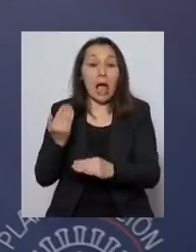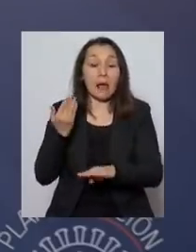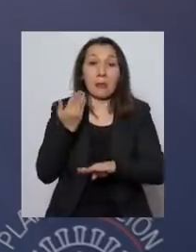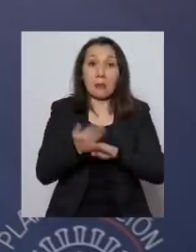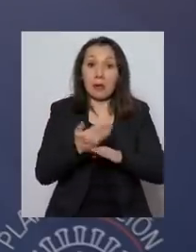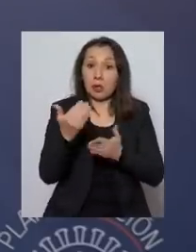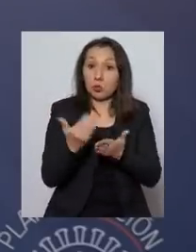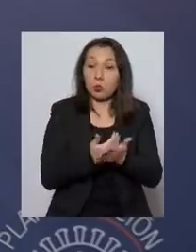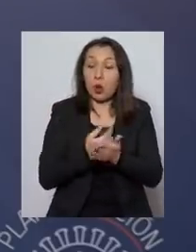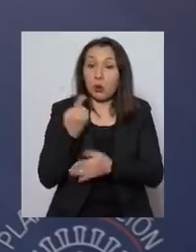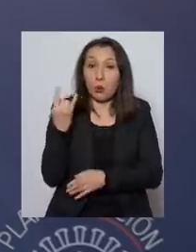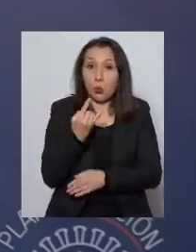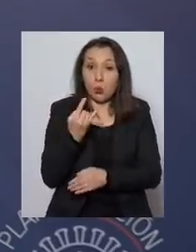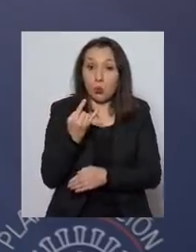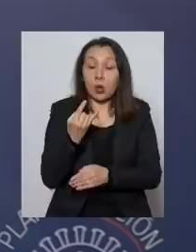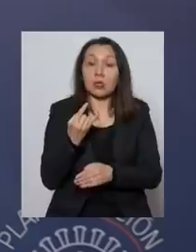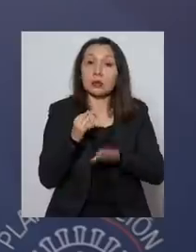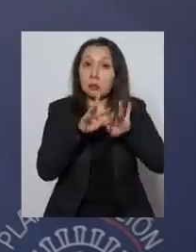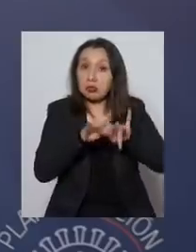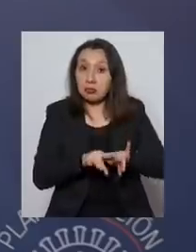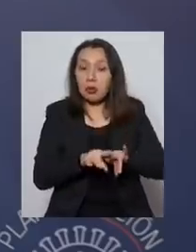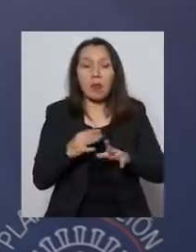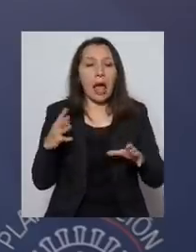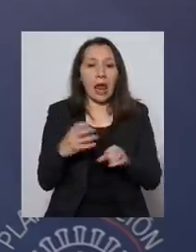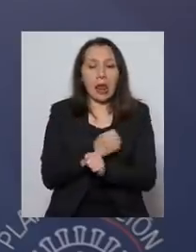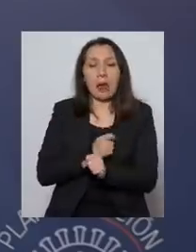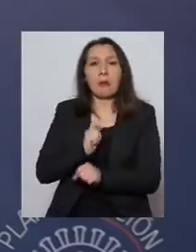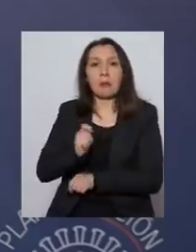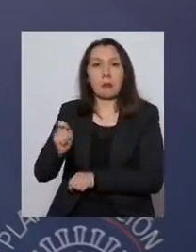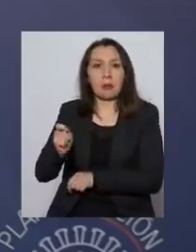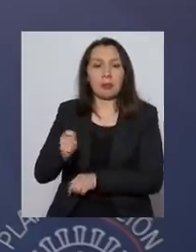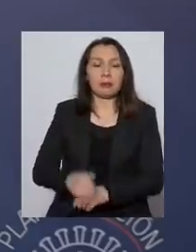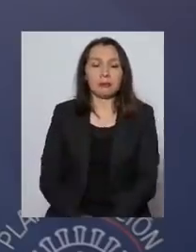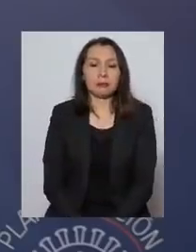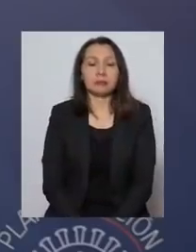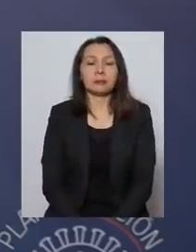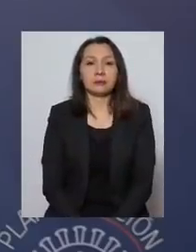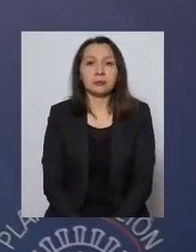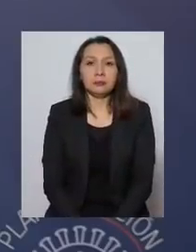soliciten el ingreso de emergencia, más rápido vamos a dar el pago.